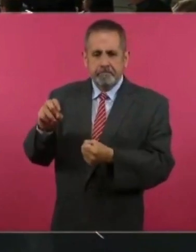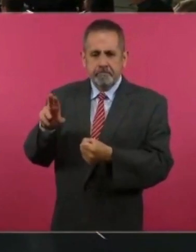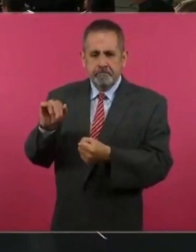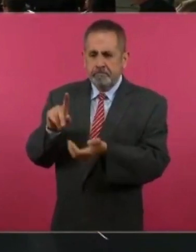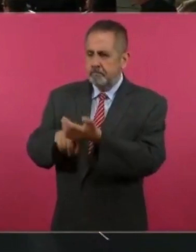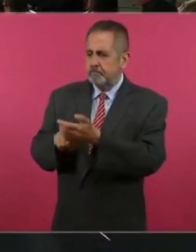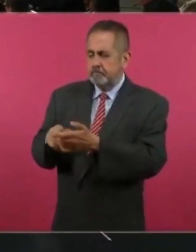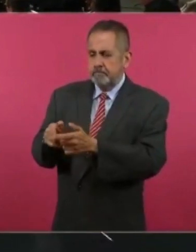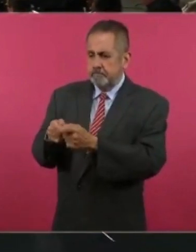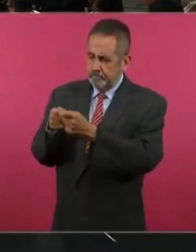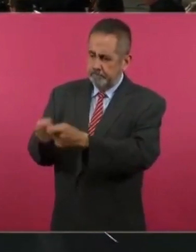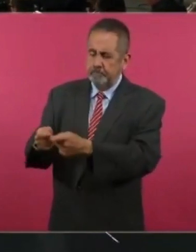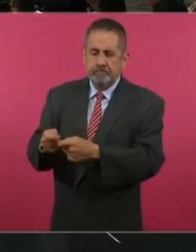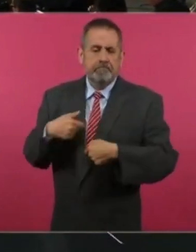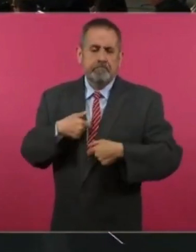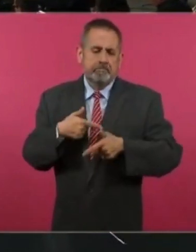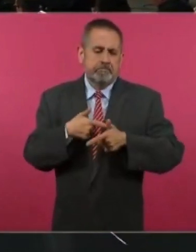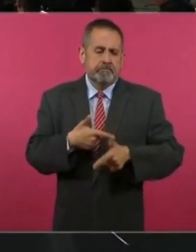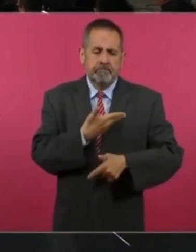nada más pues